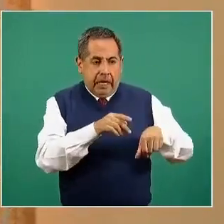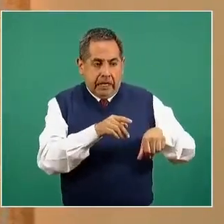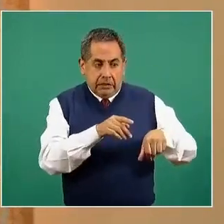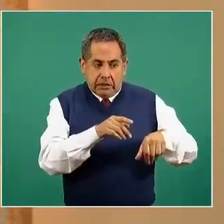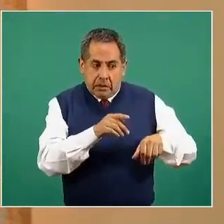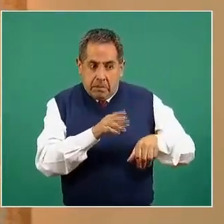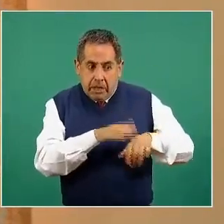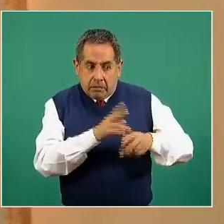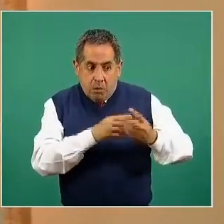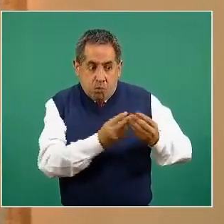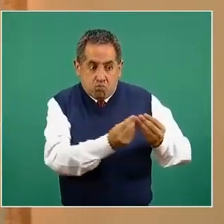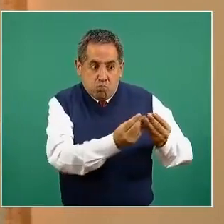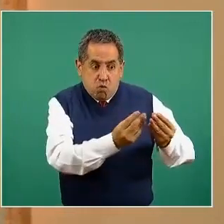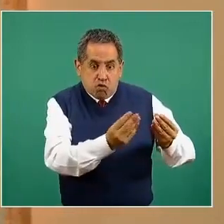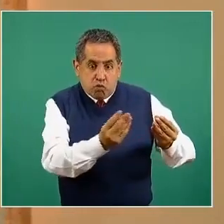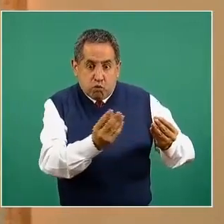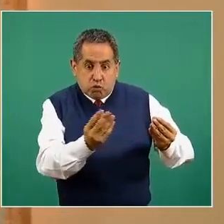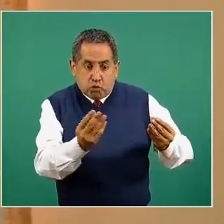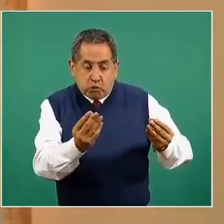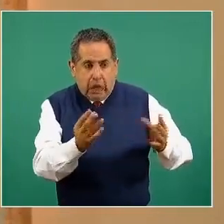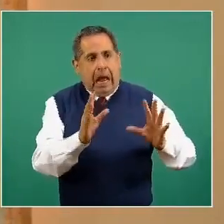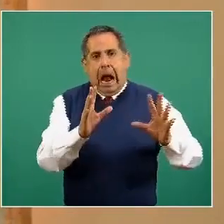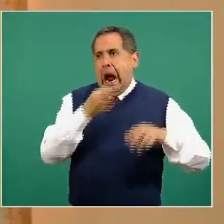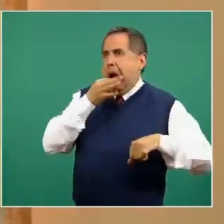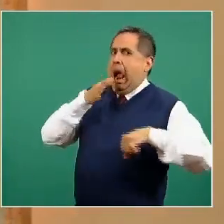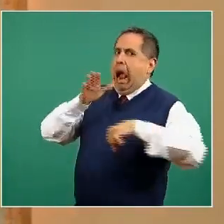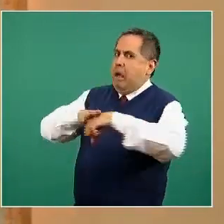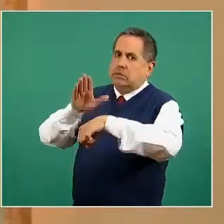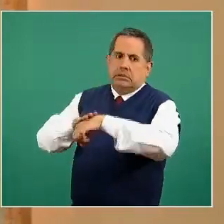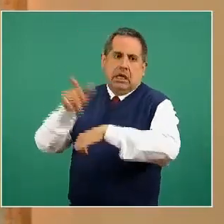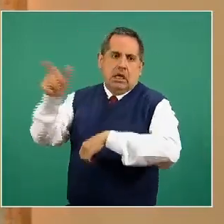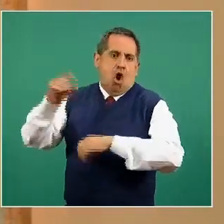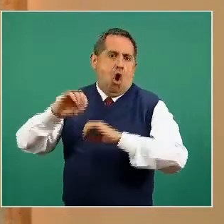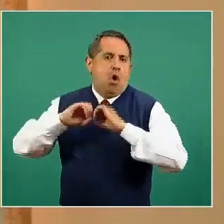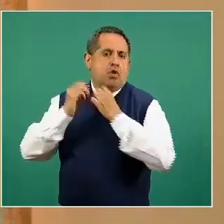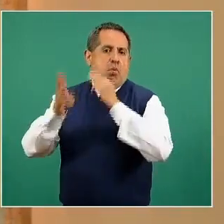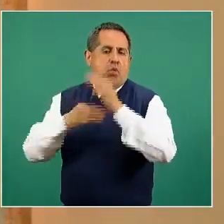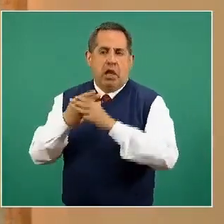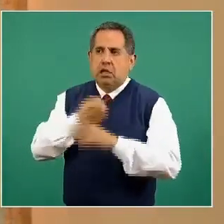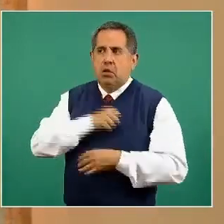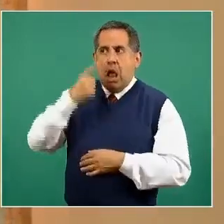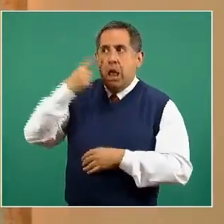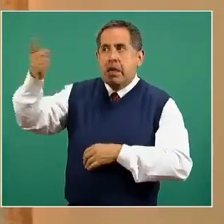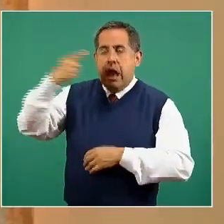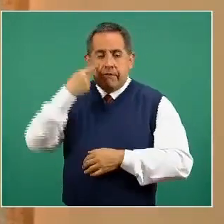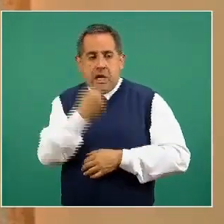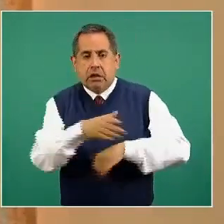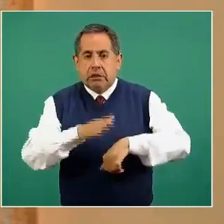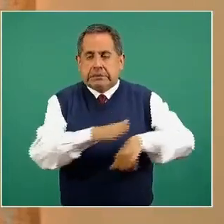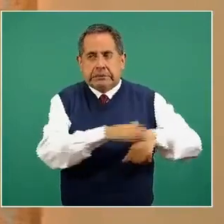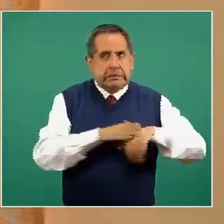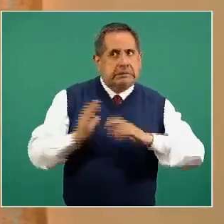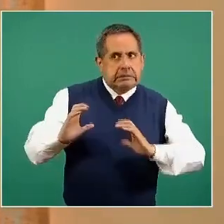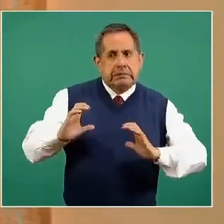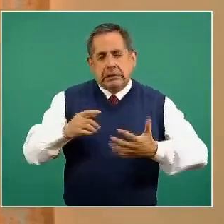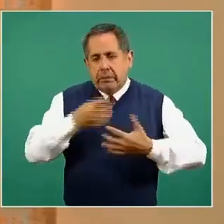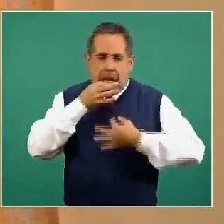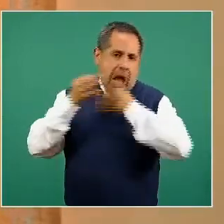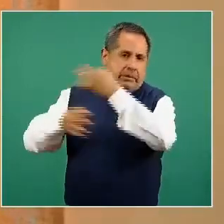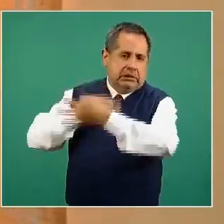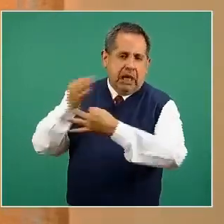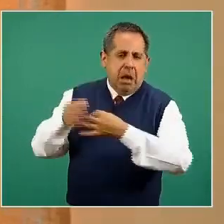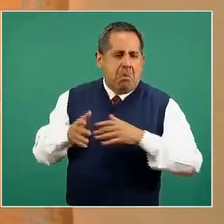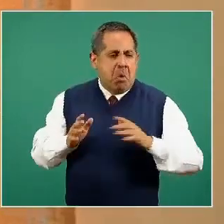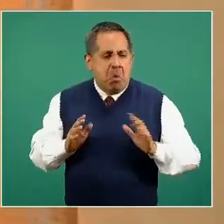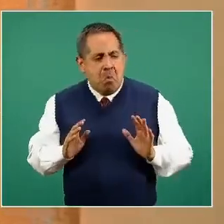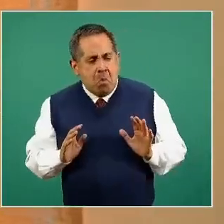y global de salud en seguimiento de cómo está funcionando los distintos productos de vacunación.